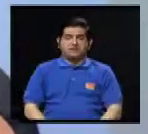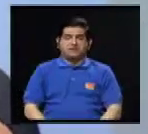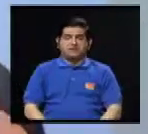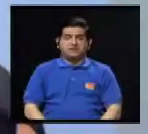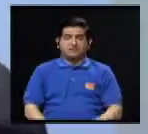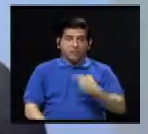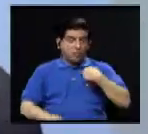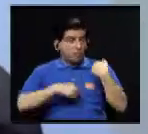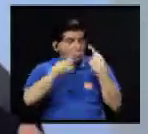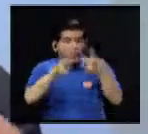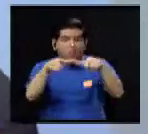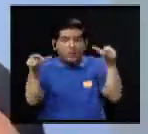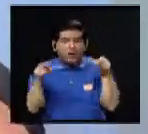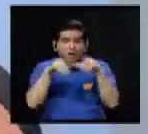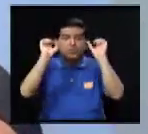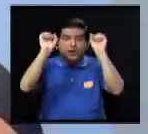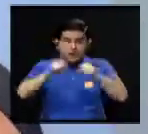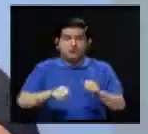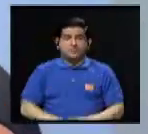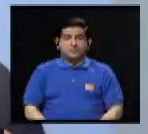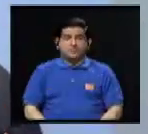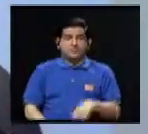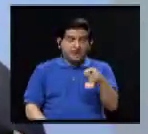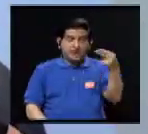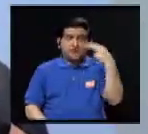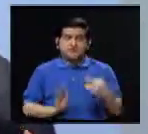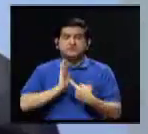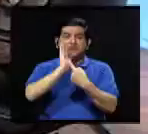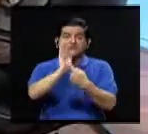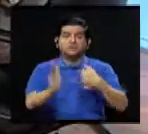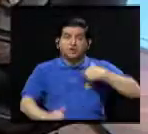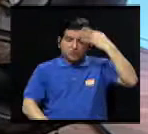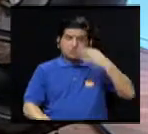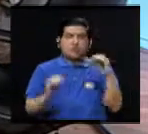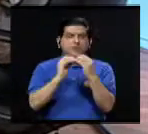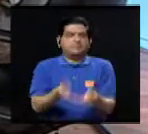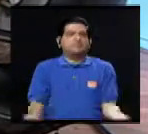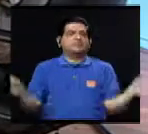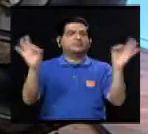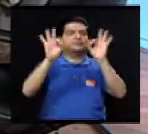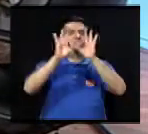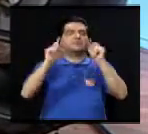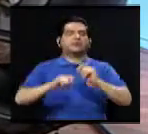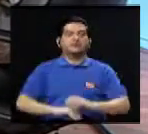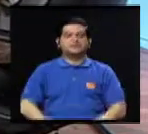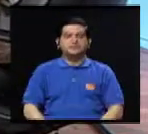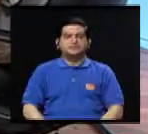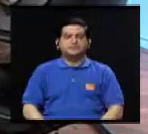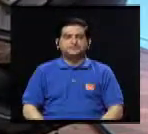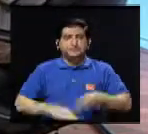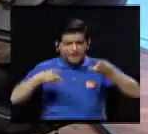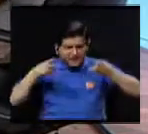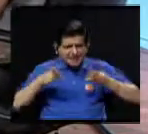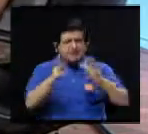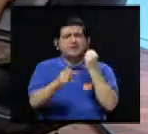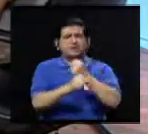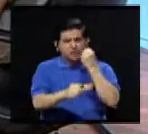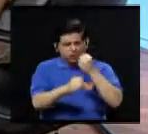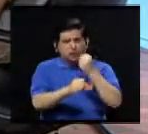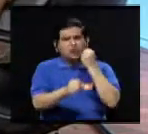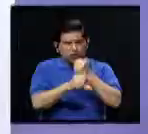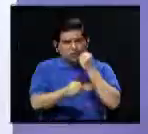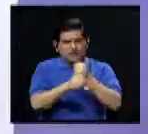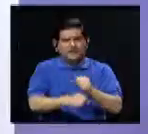una, ir a estos lugares y poder llevar estas historias, yo creo que es lo más importante. Y digamos, la metodología de trabajo